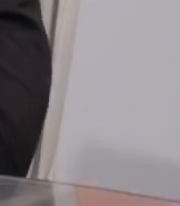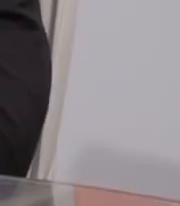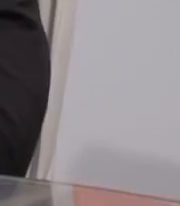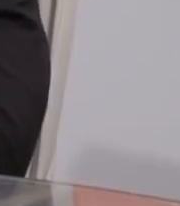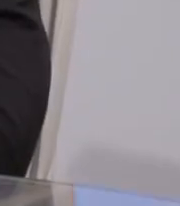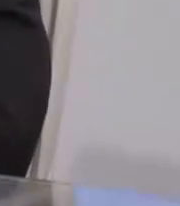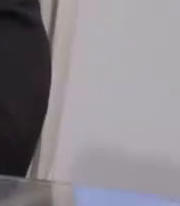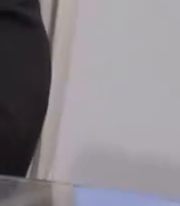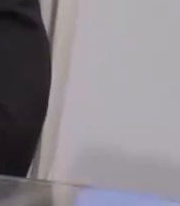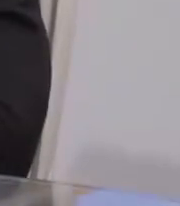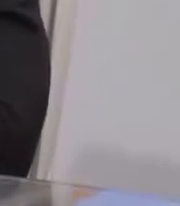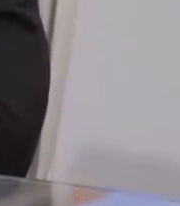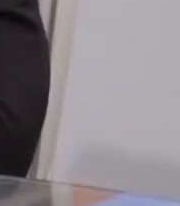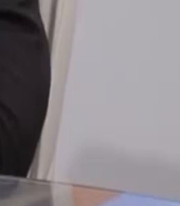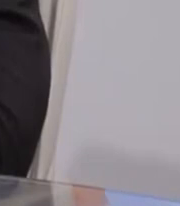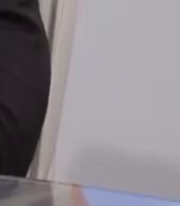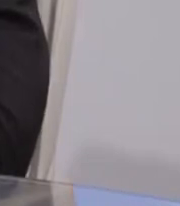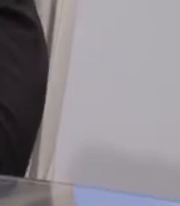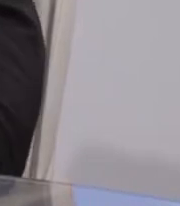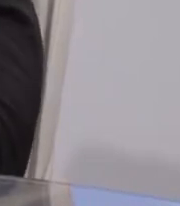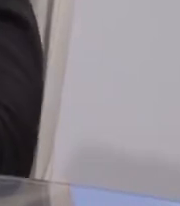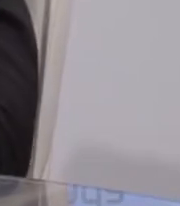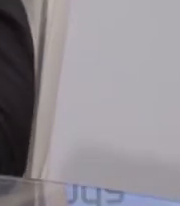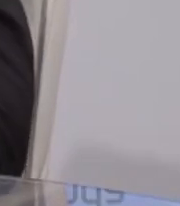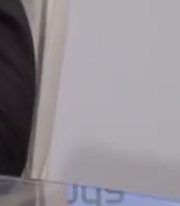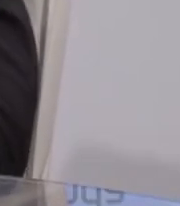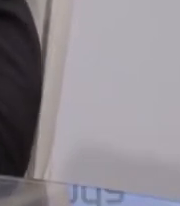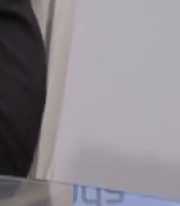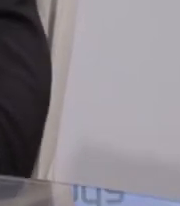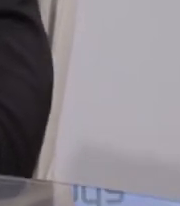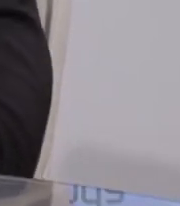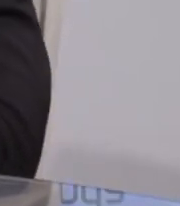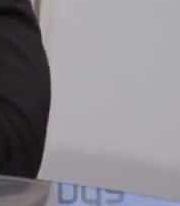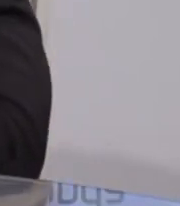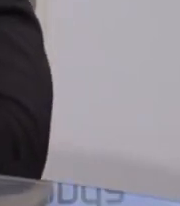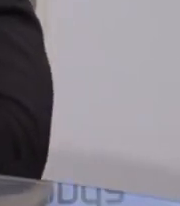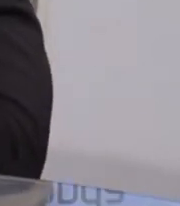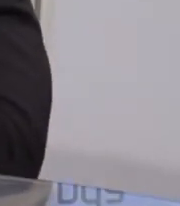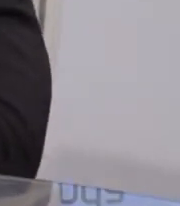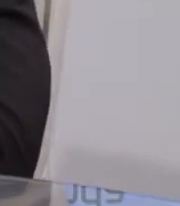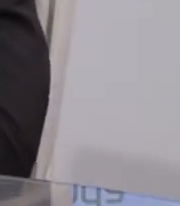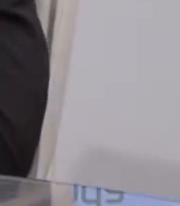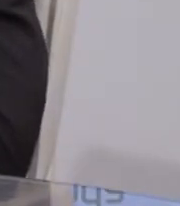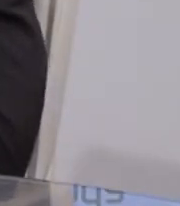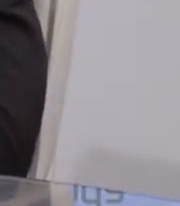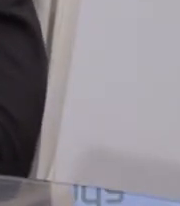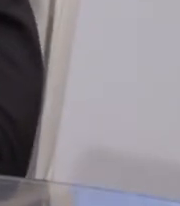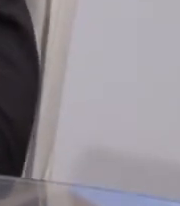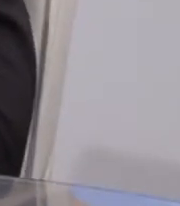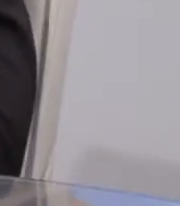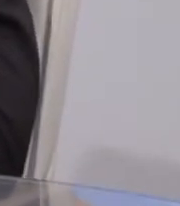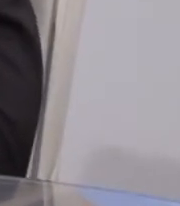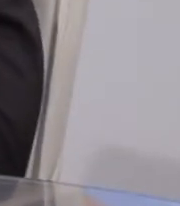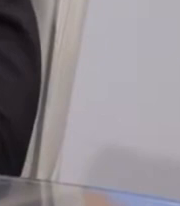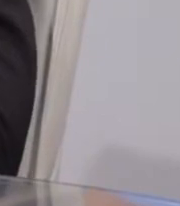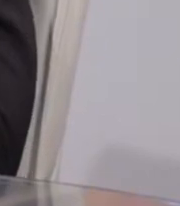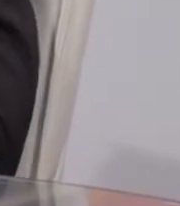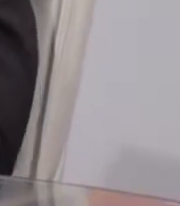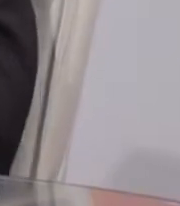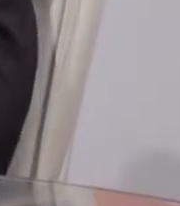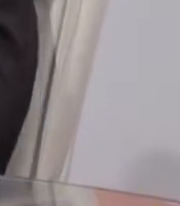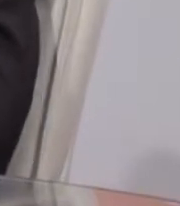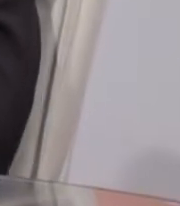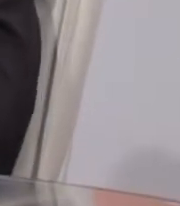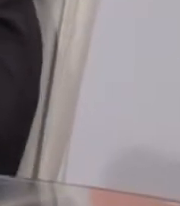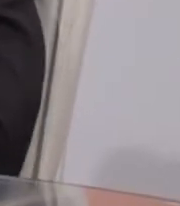en el curso 2024 que significa el retorno a calendario tradicional como decía mis compañeros es un gran reto pero